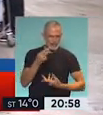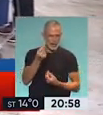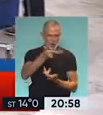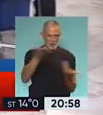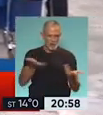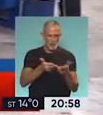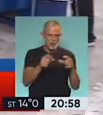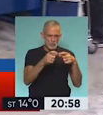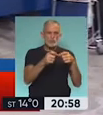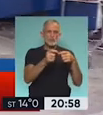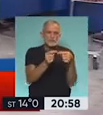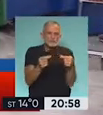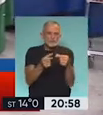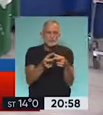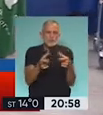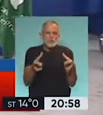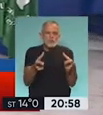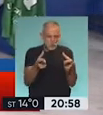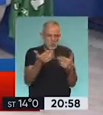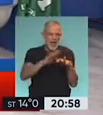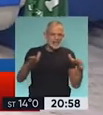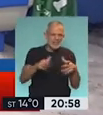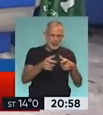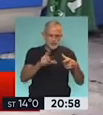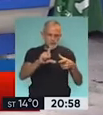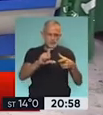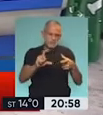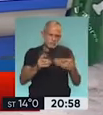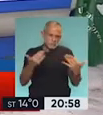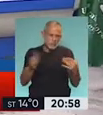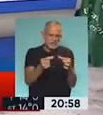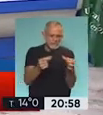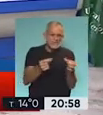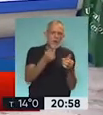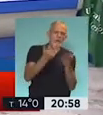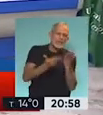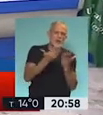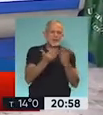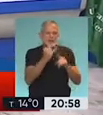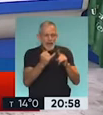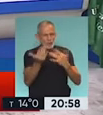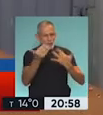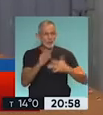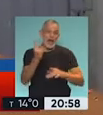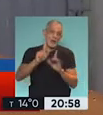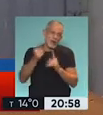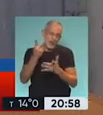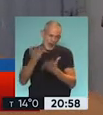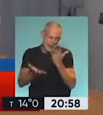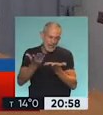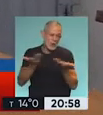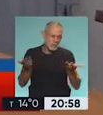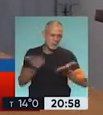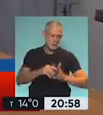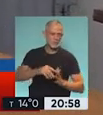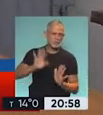Nosotros lo que venimos pensando, lo que venimos hablando, y no solo en el sector de la carne, voy a decir algo que es por